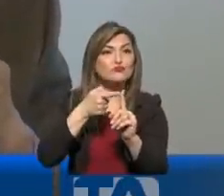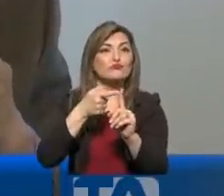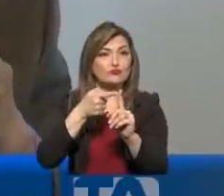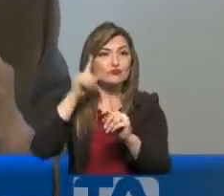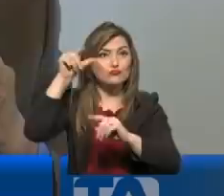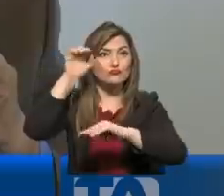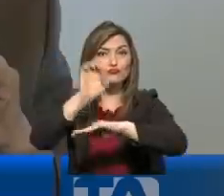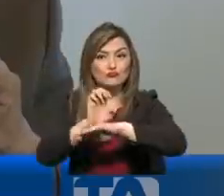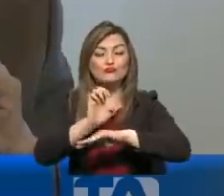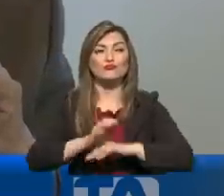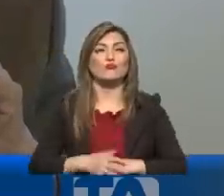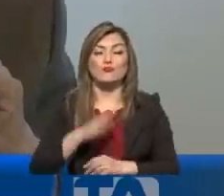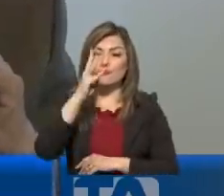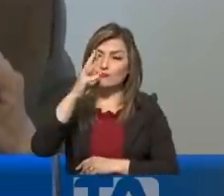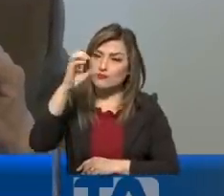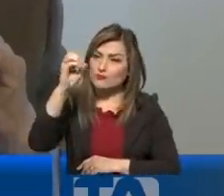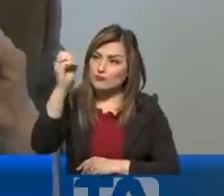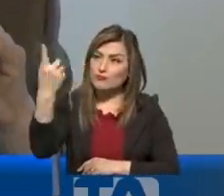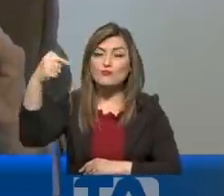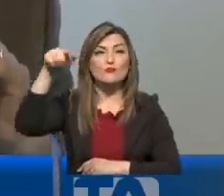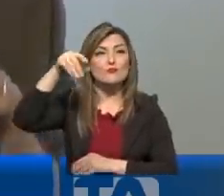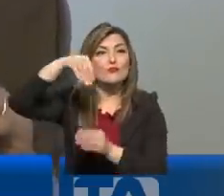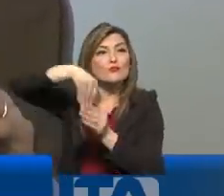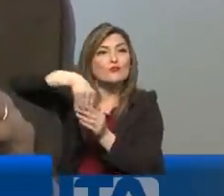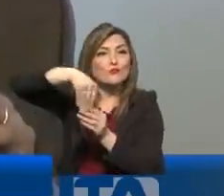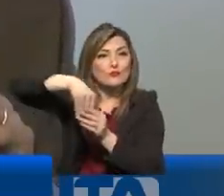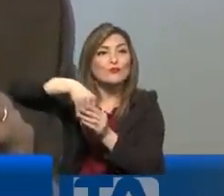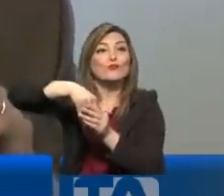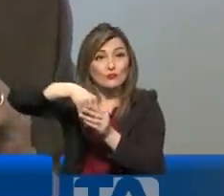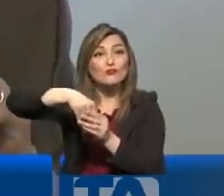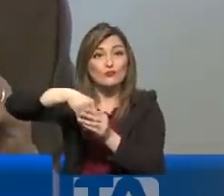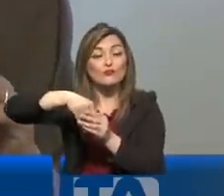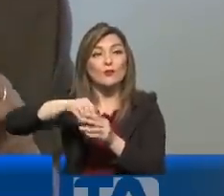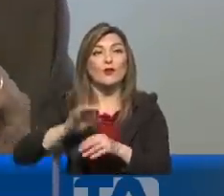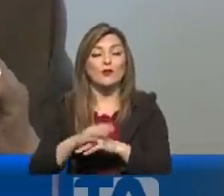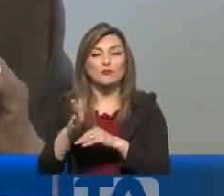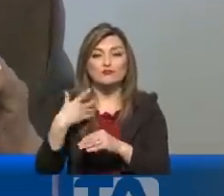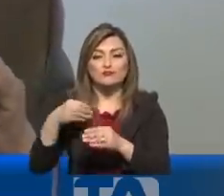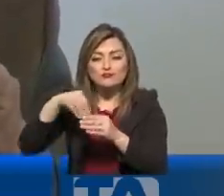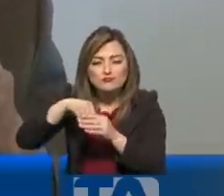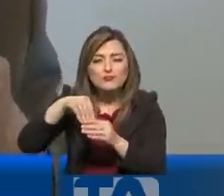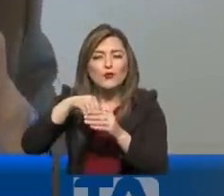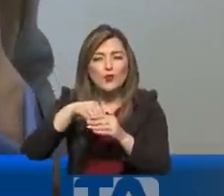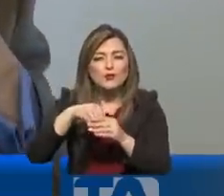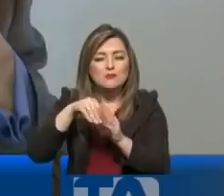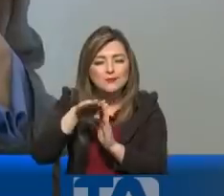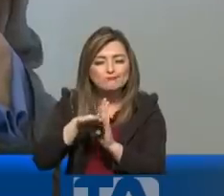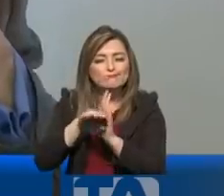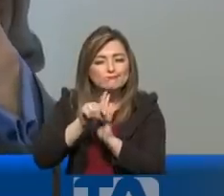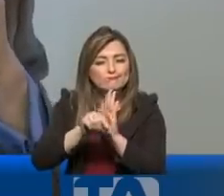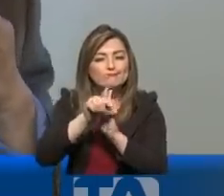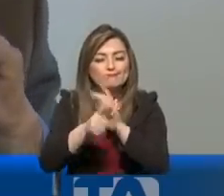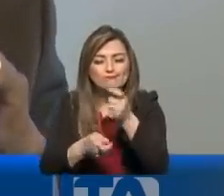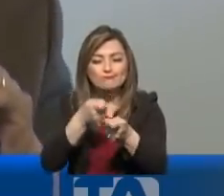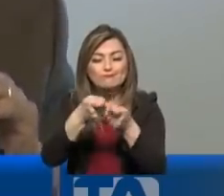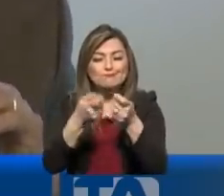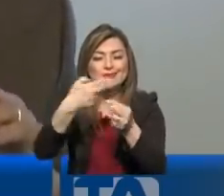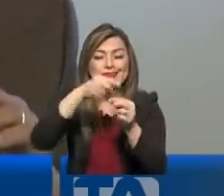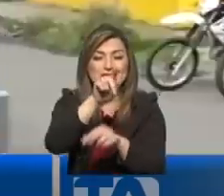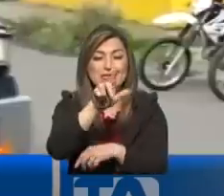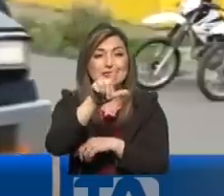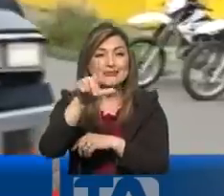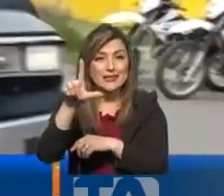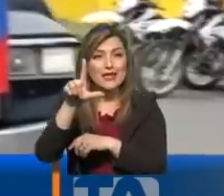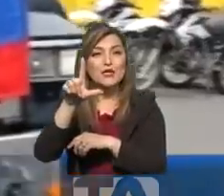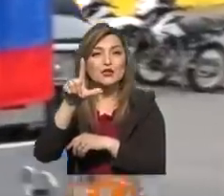600 millones de ahorro en subvenciones y subsidios para la comercialización de diésel 2 y diésel